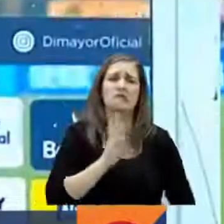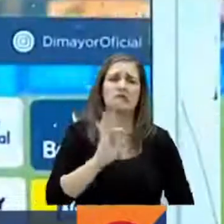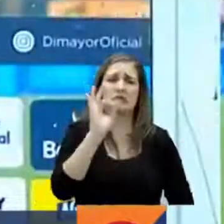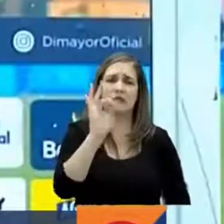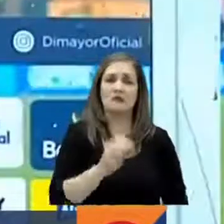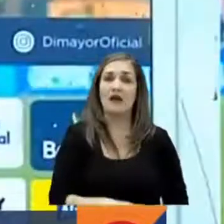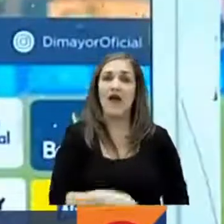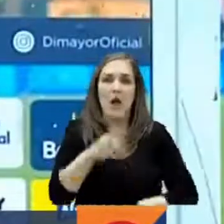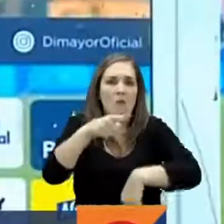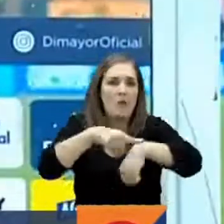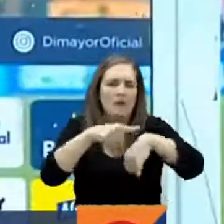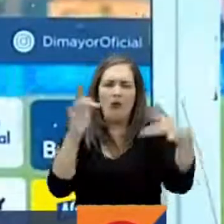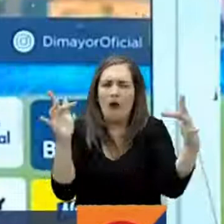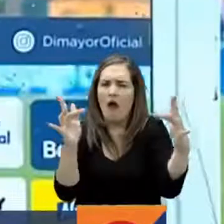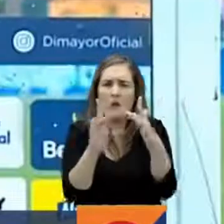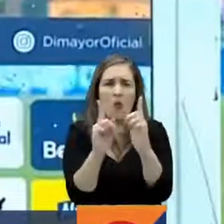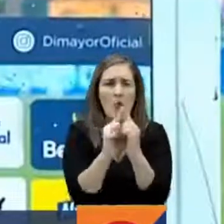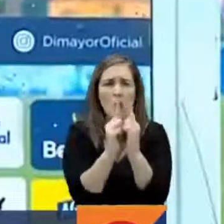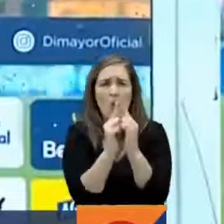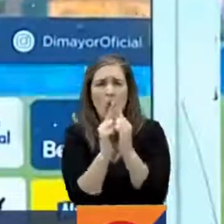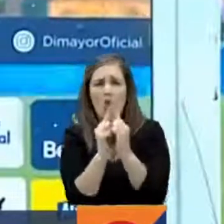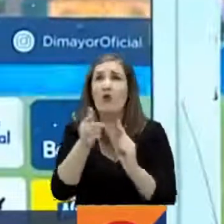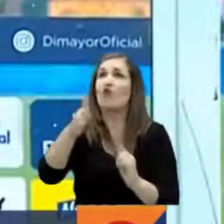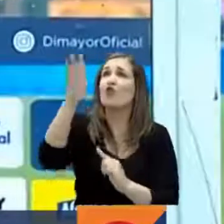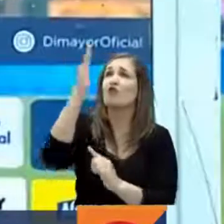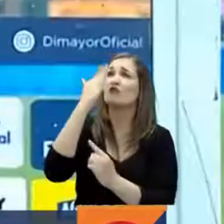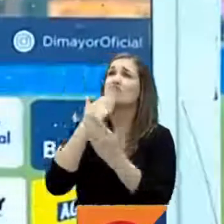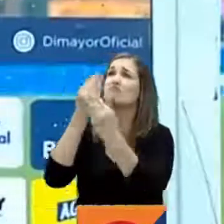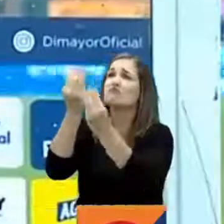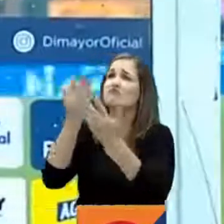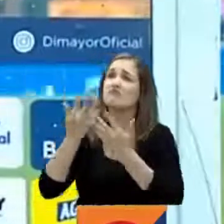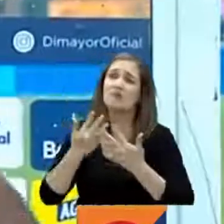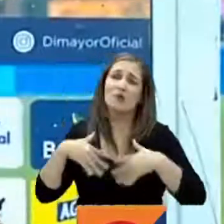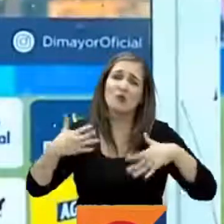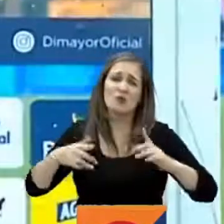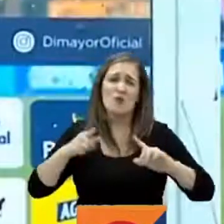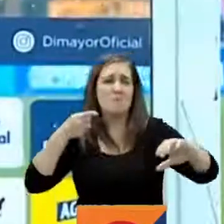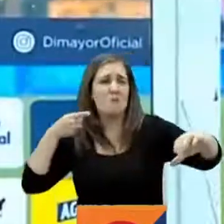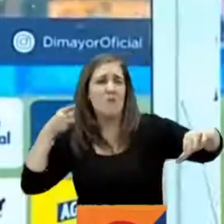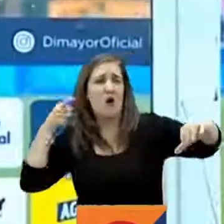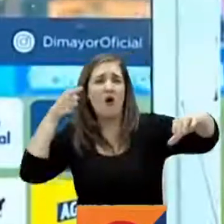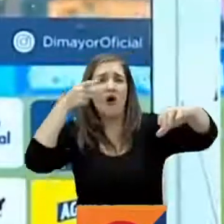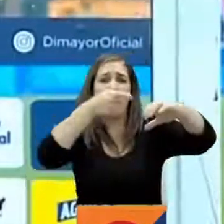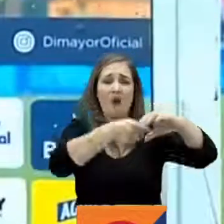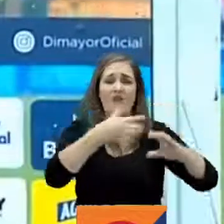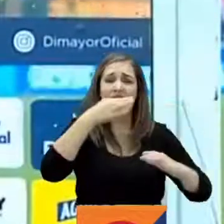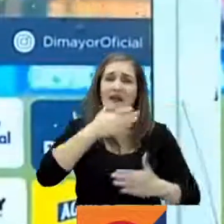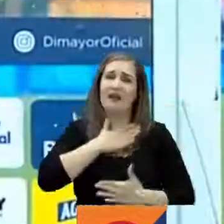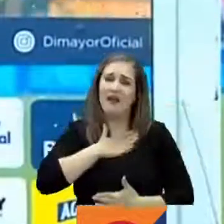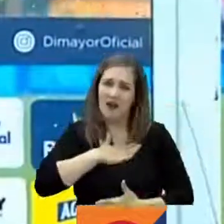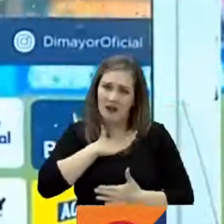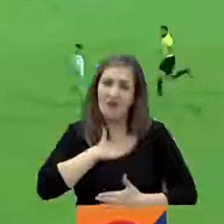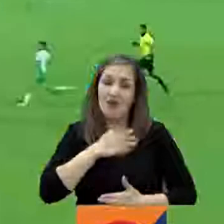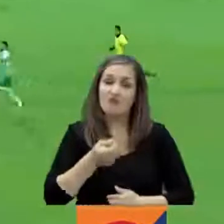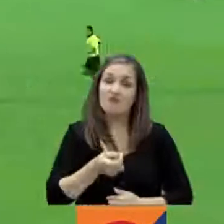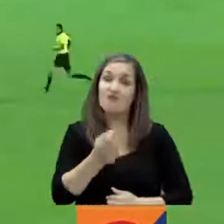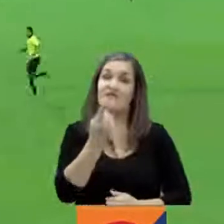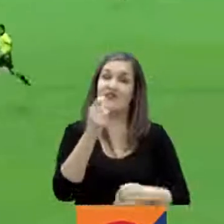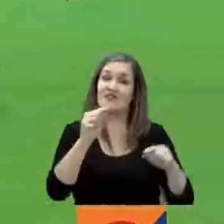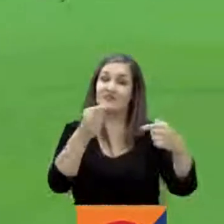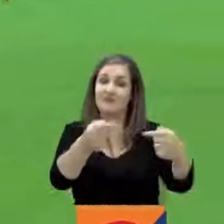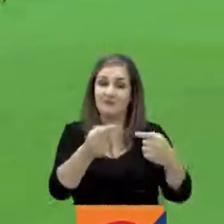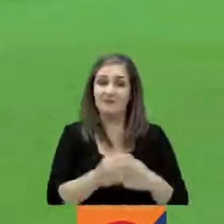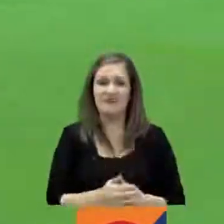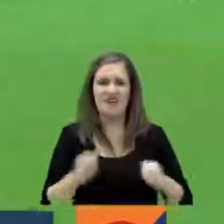mejor momento. Bendito sea Dios y vuelvo y reitero, con calma, que aún queda un partido más. Con el